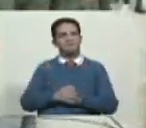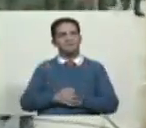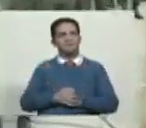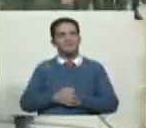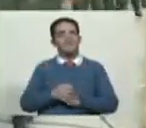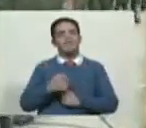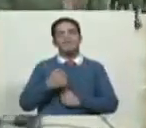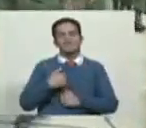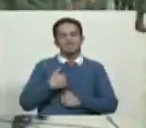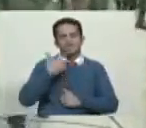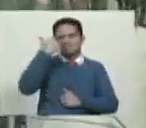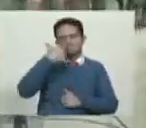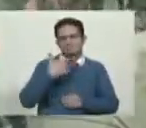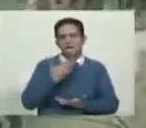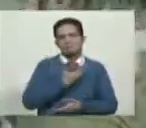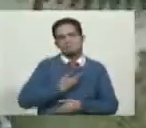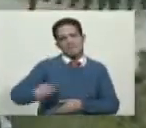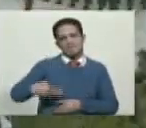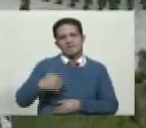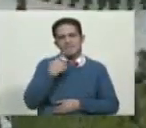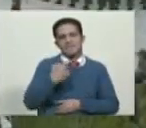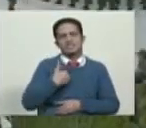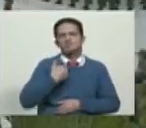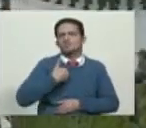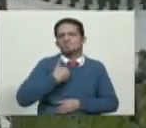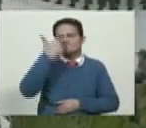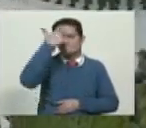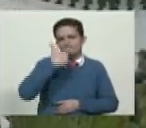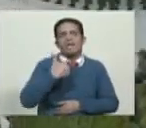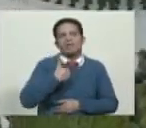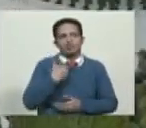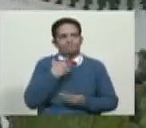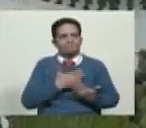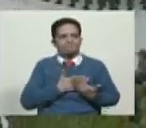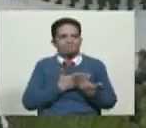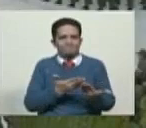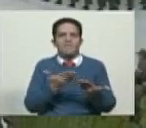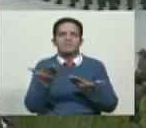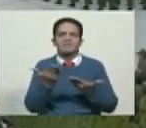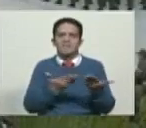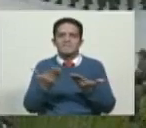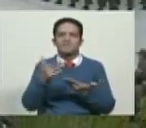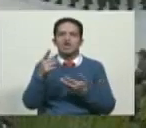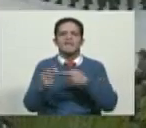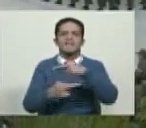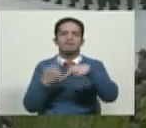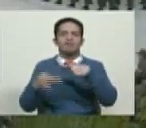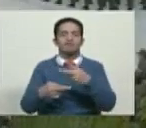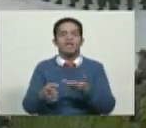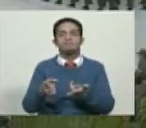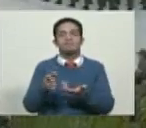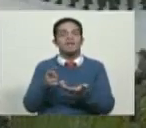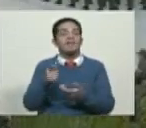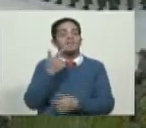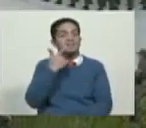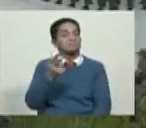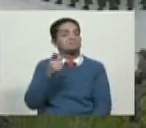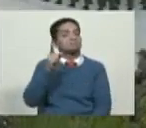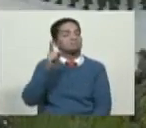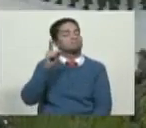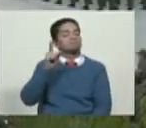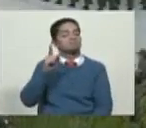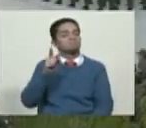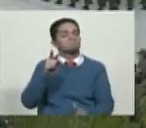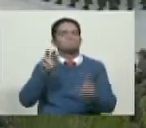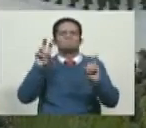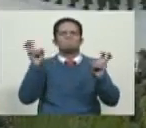soldado más al servicio del pueblo y la revolución. Leales siempre, traidores nunca, otra de las